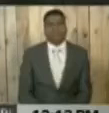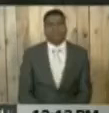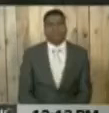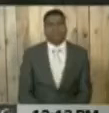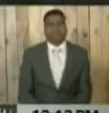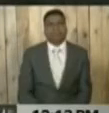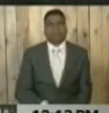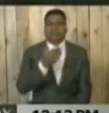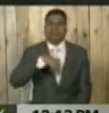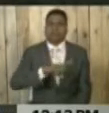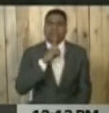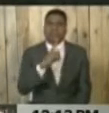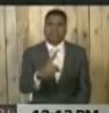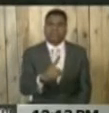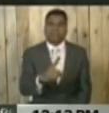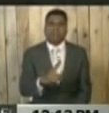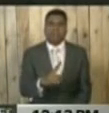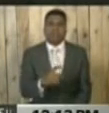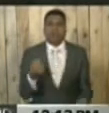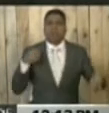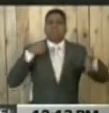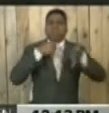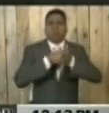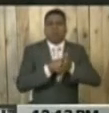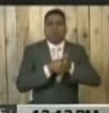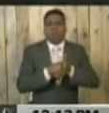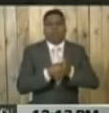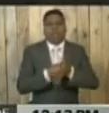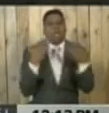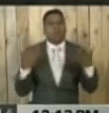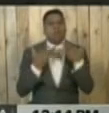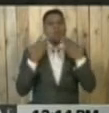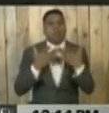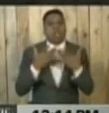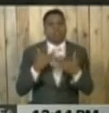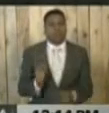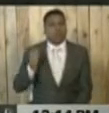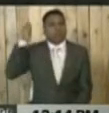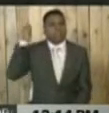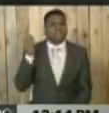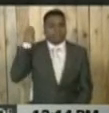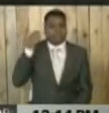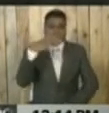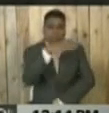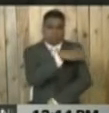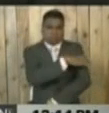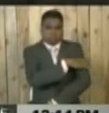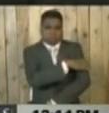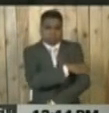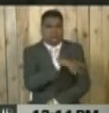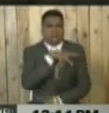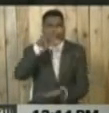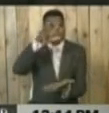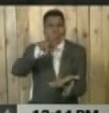Denunciamos que se produjo un carbonazo parlamentario cuando los diputados y diputadas de la derecha